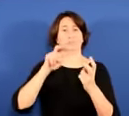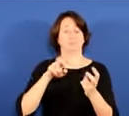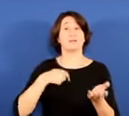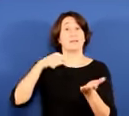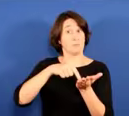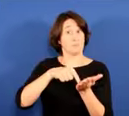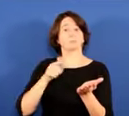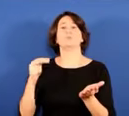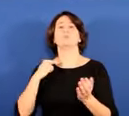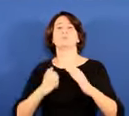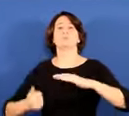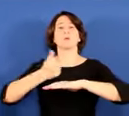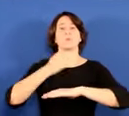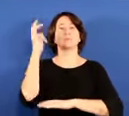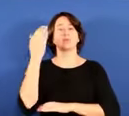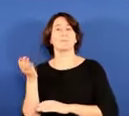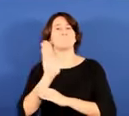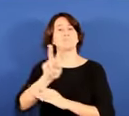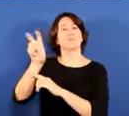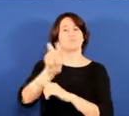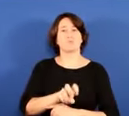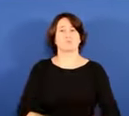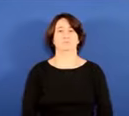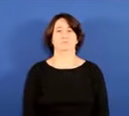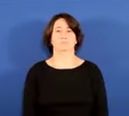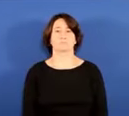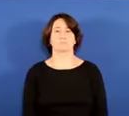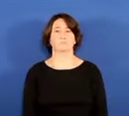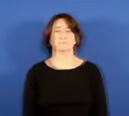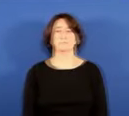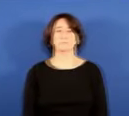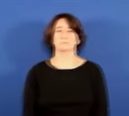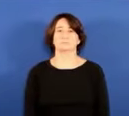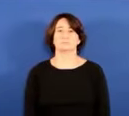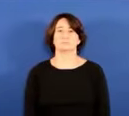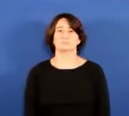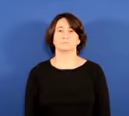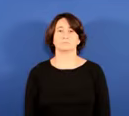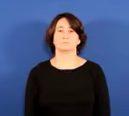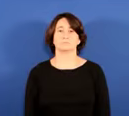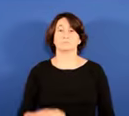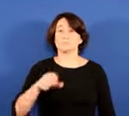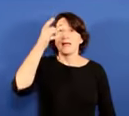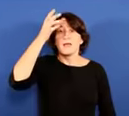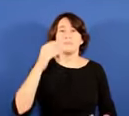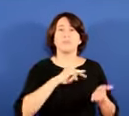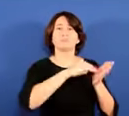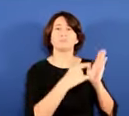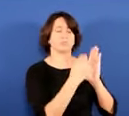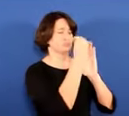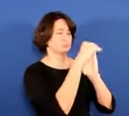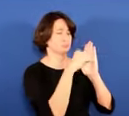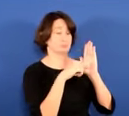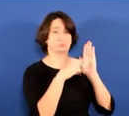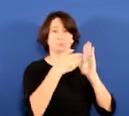Política General celebrado en las Juntas Generales de Gernika el pasado mes de septiembre, ha trabajado el Departamento de Hacienda y Finanzas